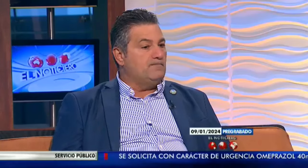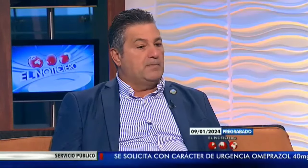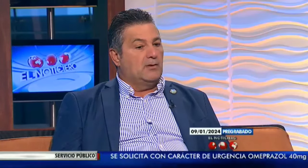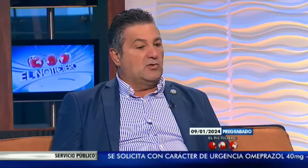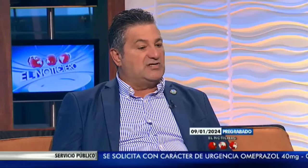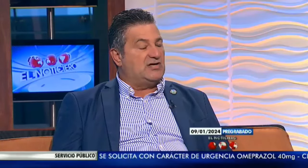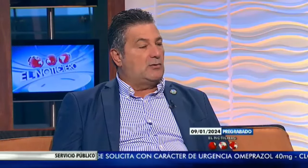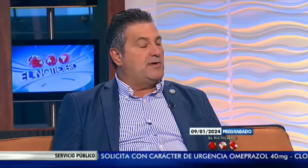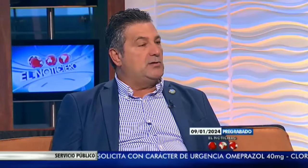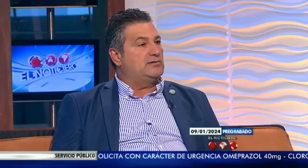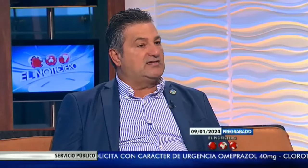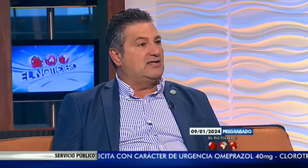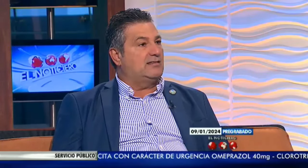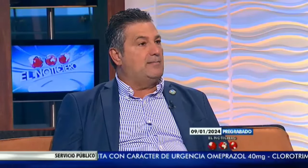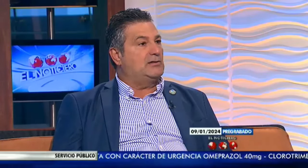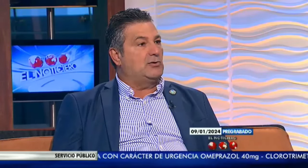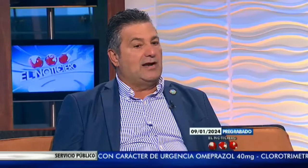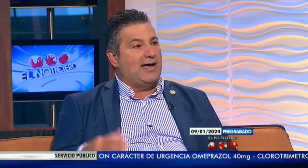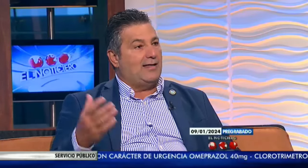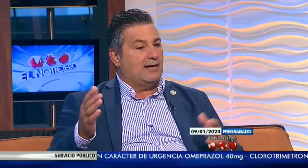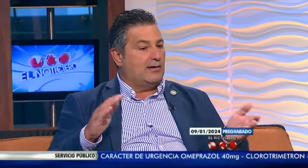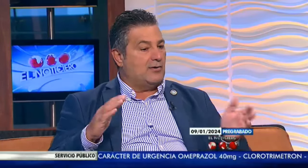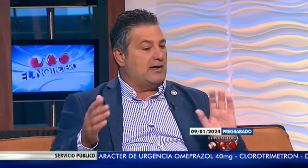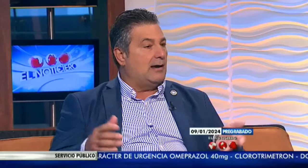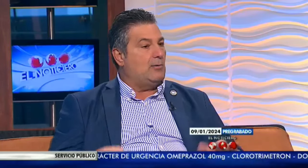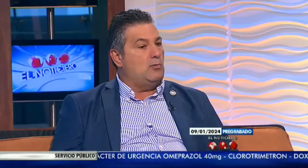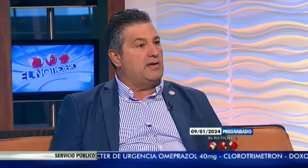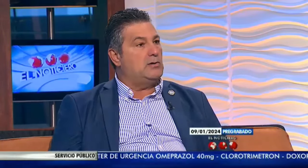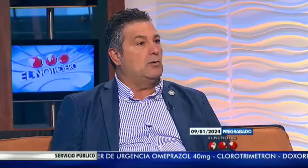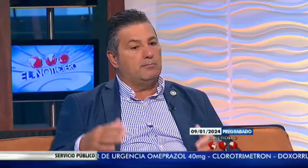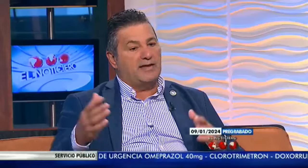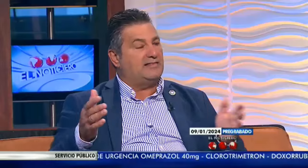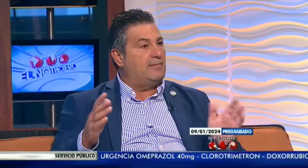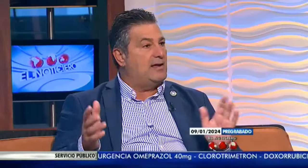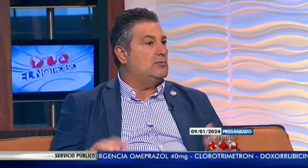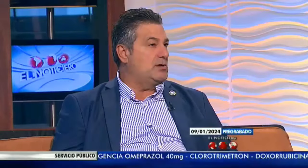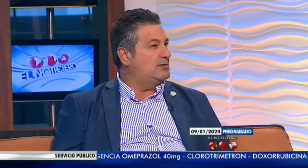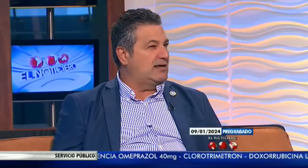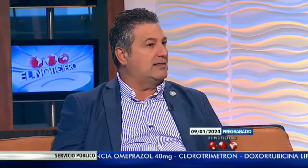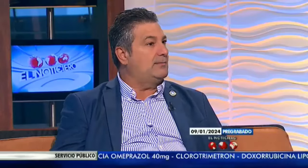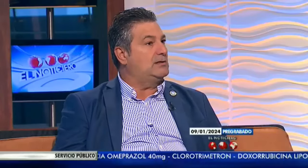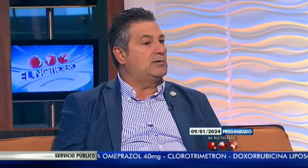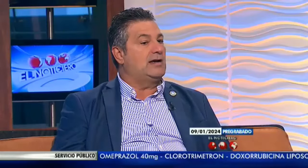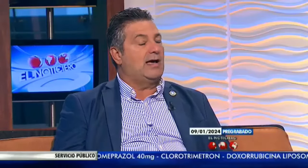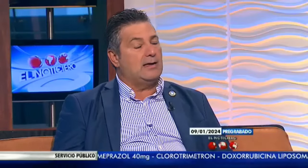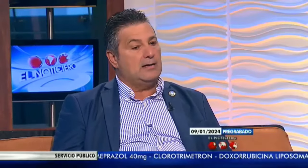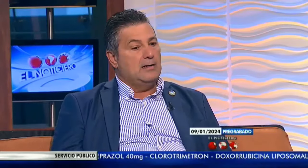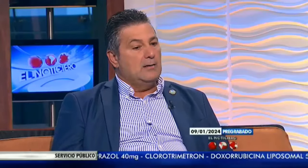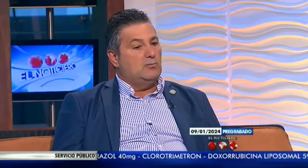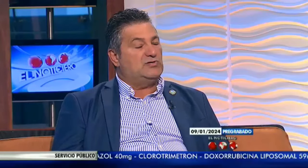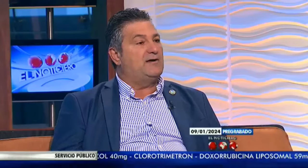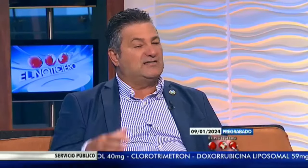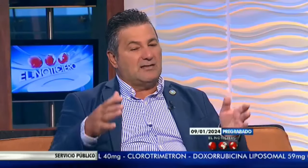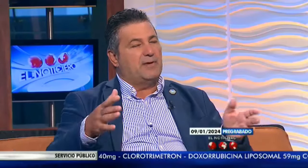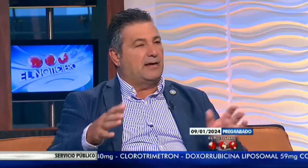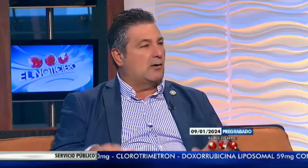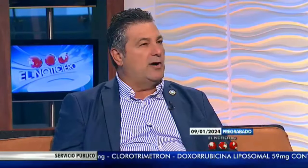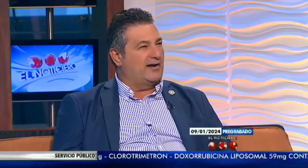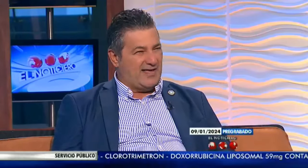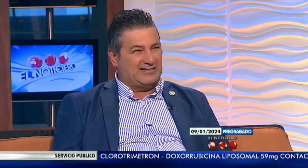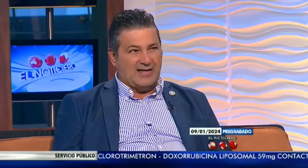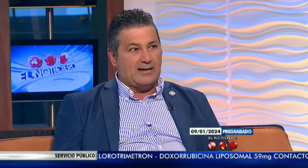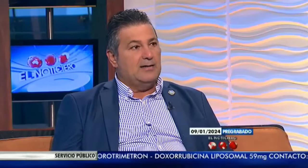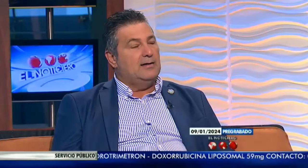proyectado cosechar 1.300.000 toneladas, creo que llegamos a 1.020.000, 1.030.000 toneladas. Muchas veces